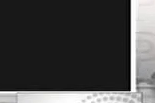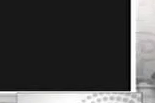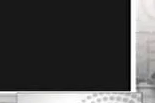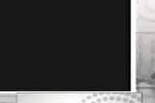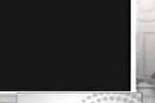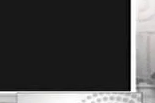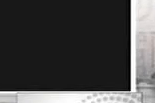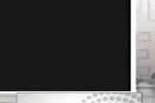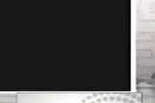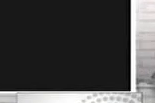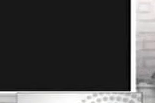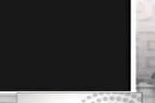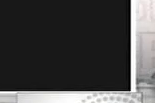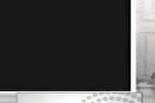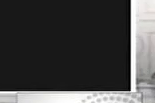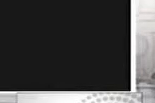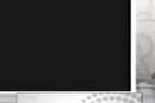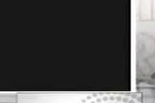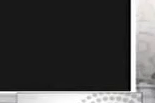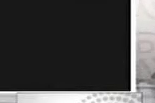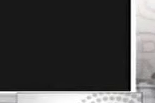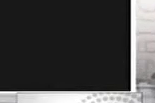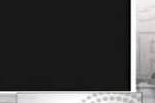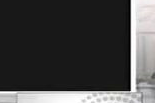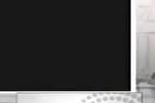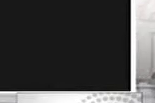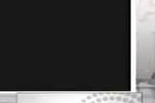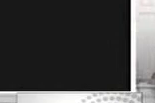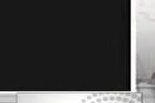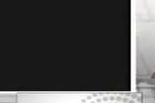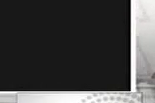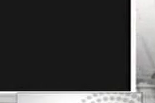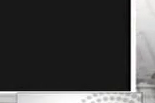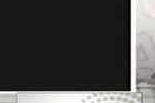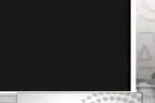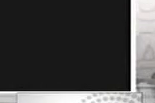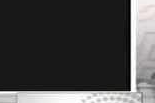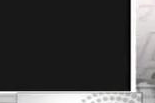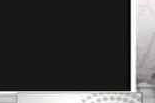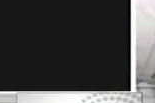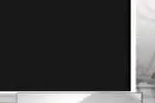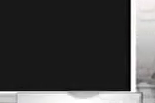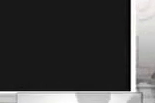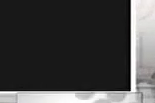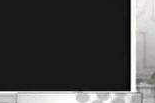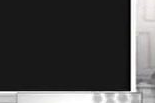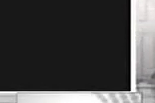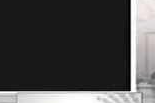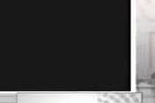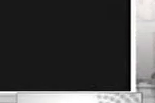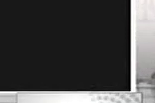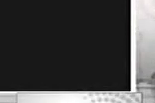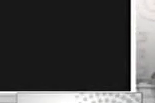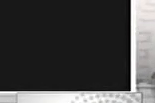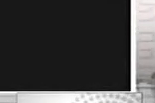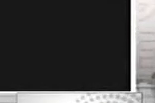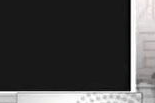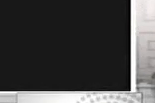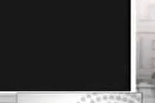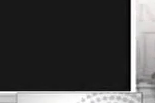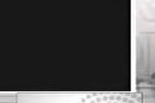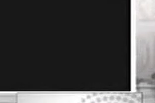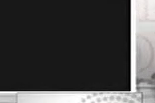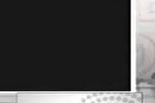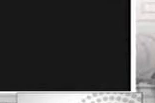presupuesto para el año 2022 y finalmente compartir con todos ustedes los